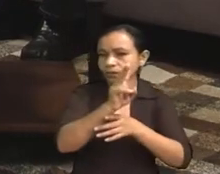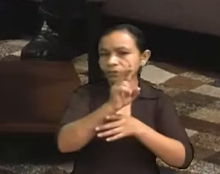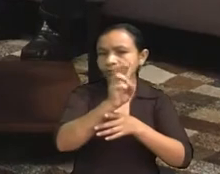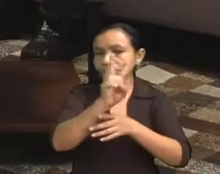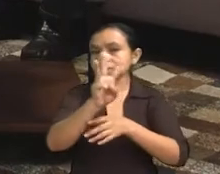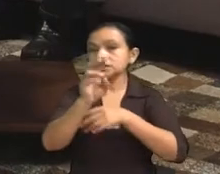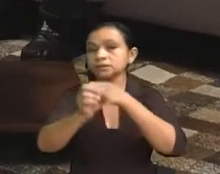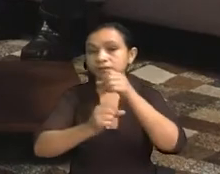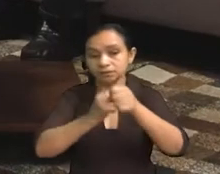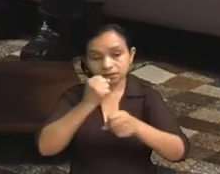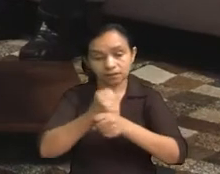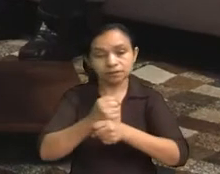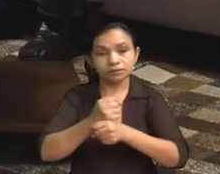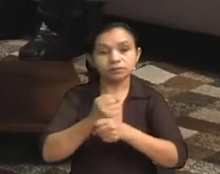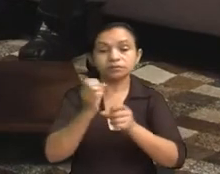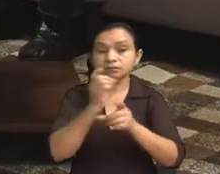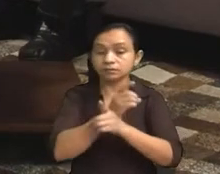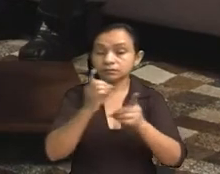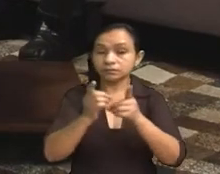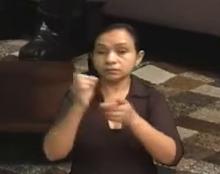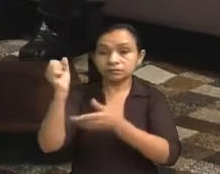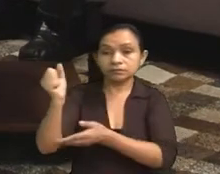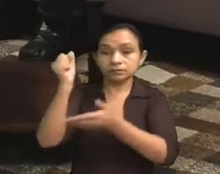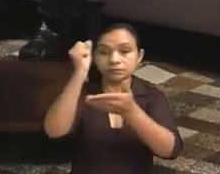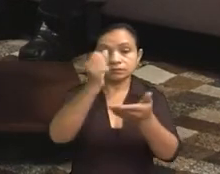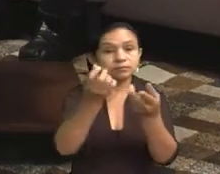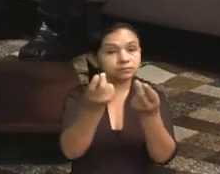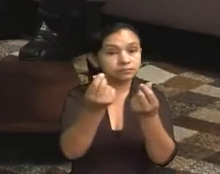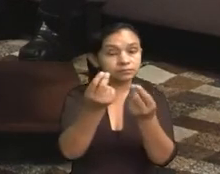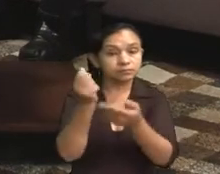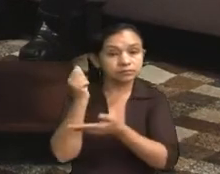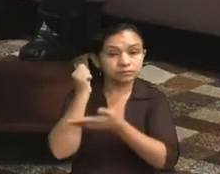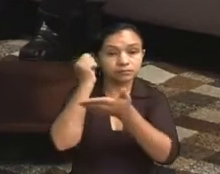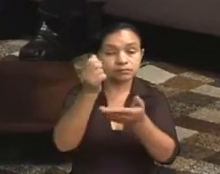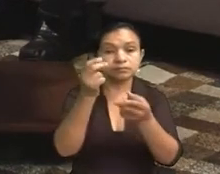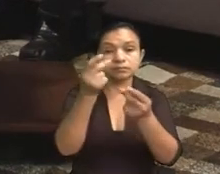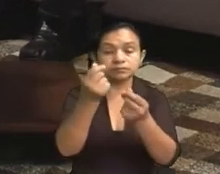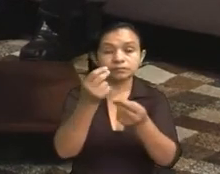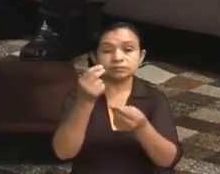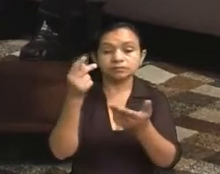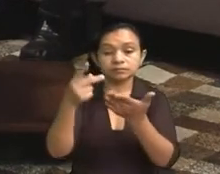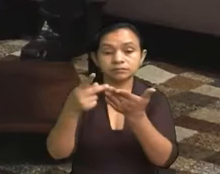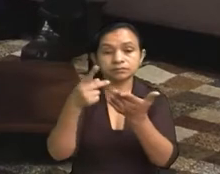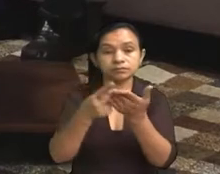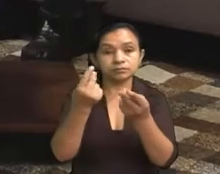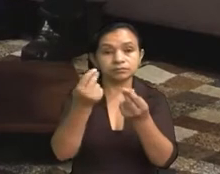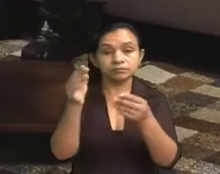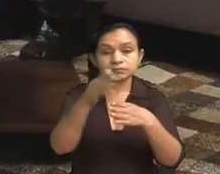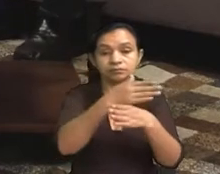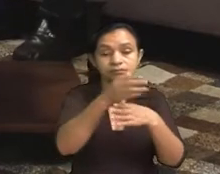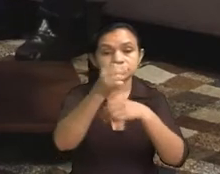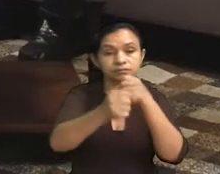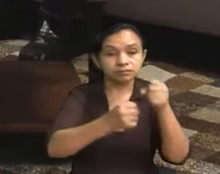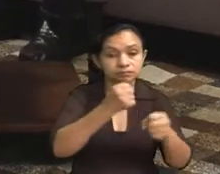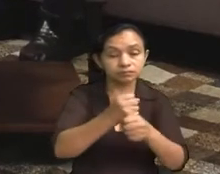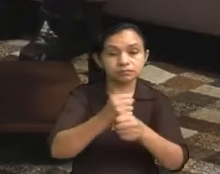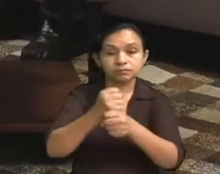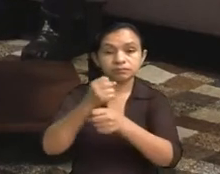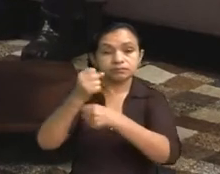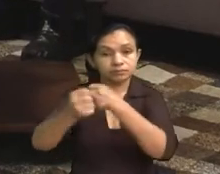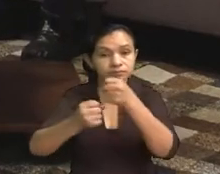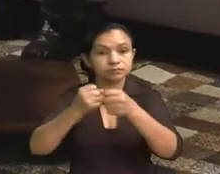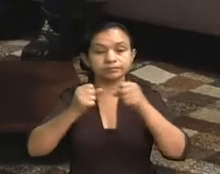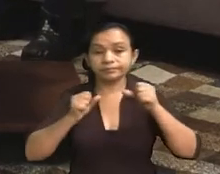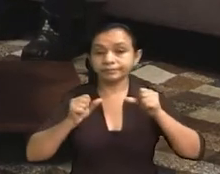2 y hasta 3 años y por lo tanto hay que asegurar financiamiento en distintos presupuestos anuales. Por eso es que te decía que es